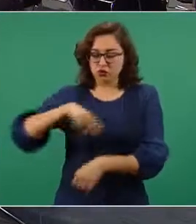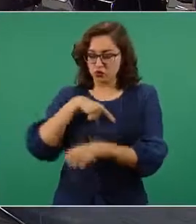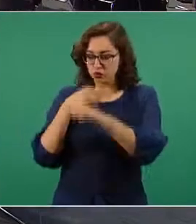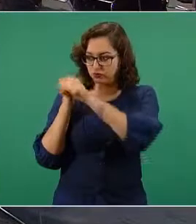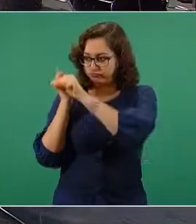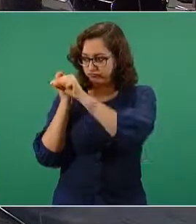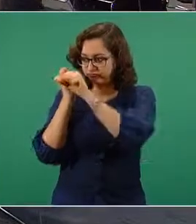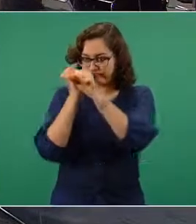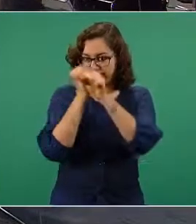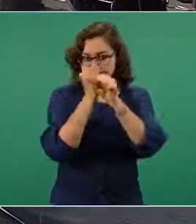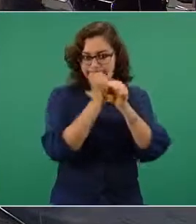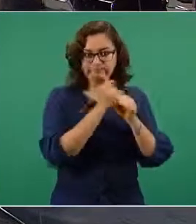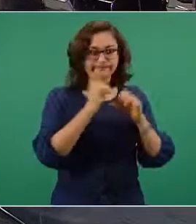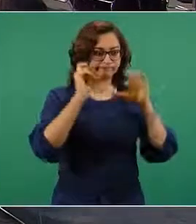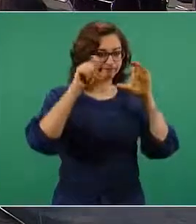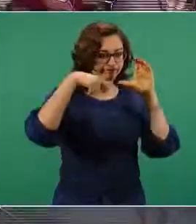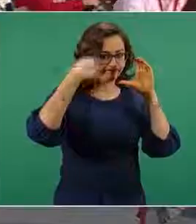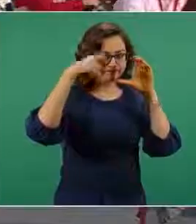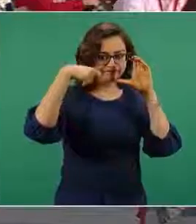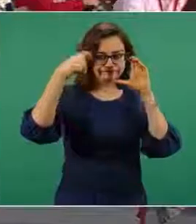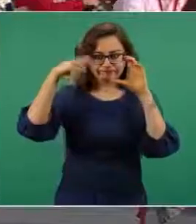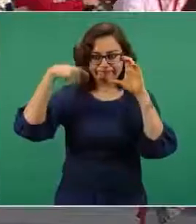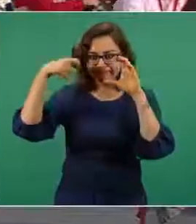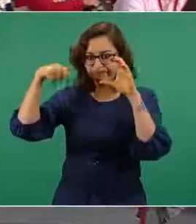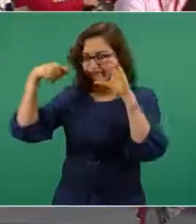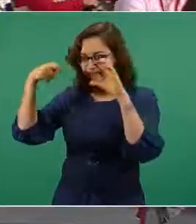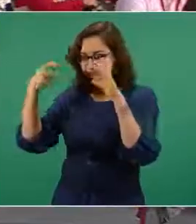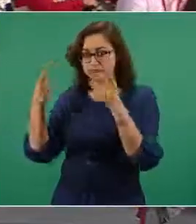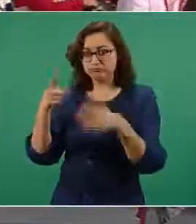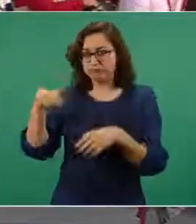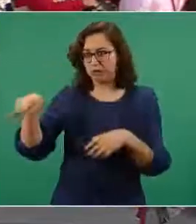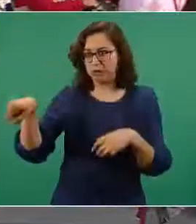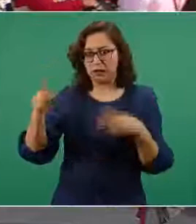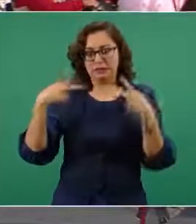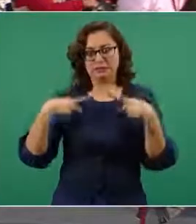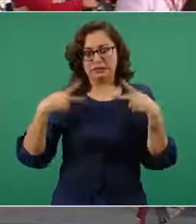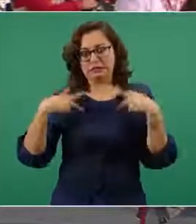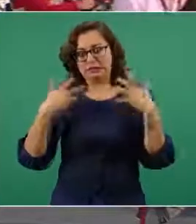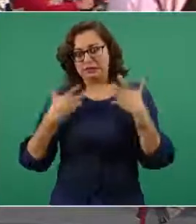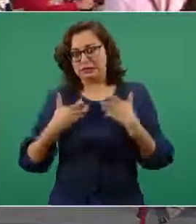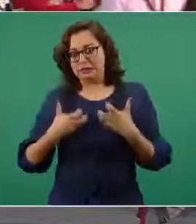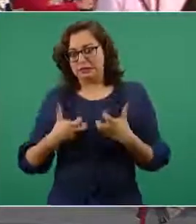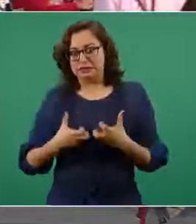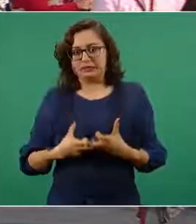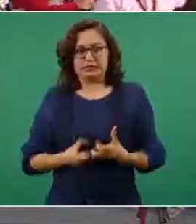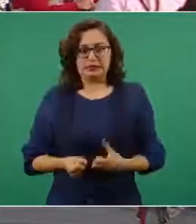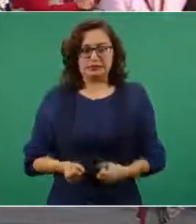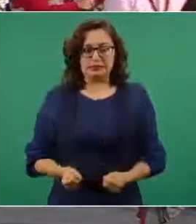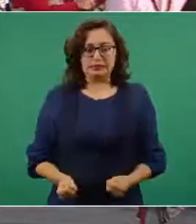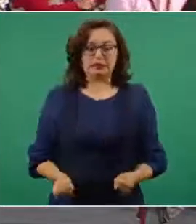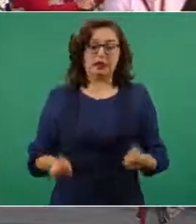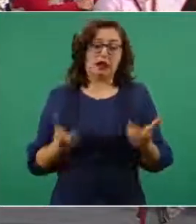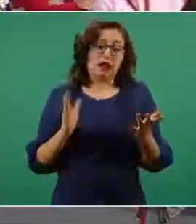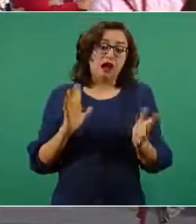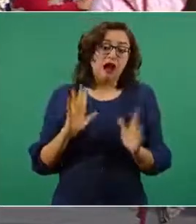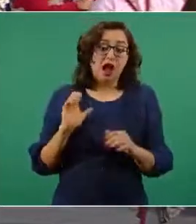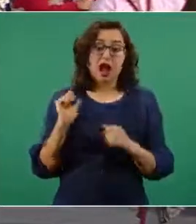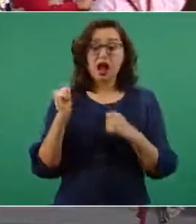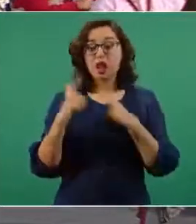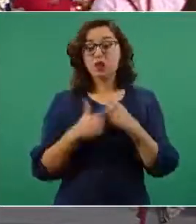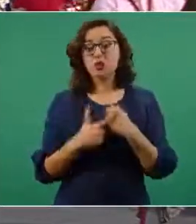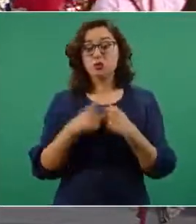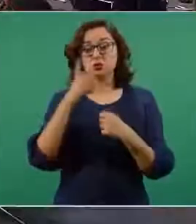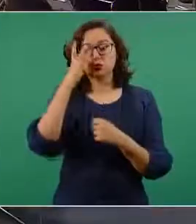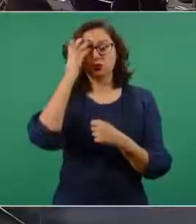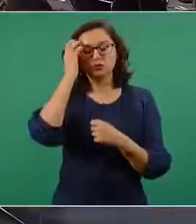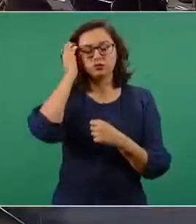lo filmamos y vemos a la gente que está en esa desesperación, pues, ¿no? Ese sería mi… Si hay manera de modificar… Sí,